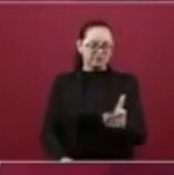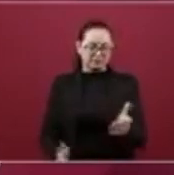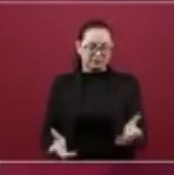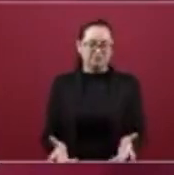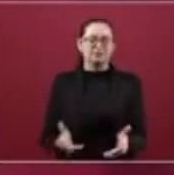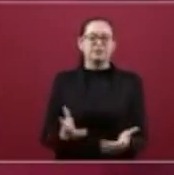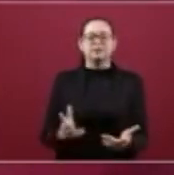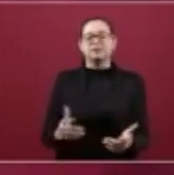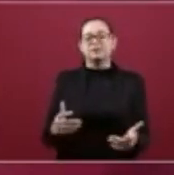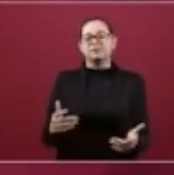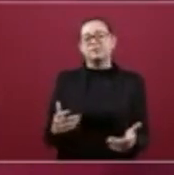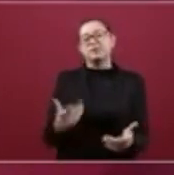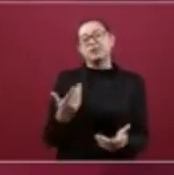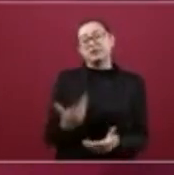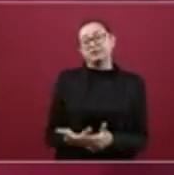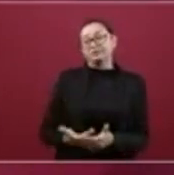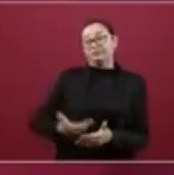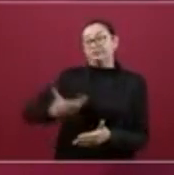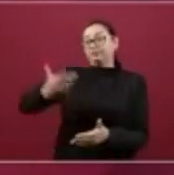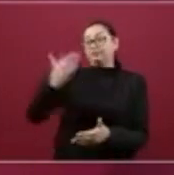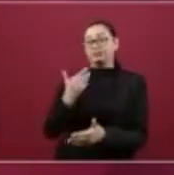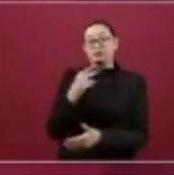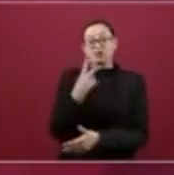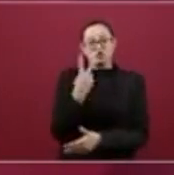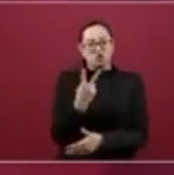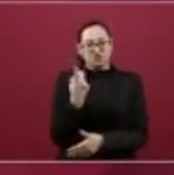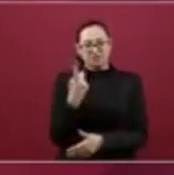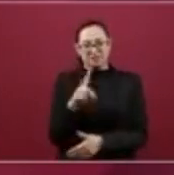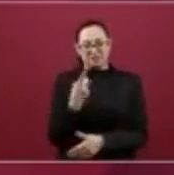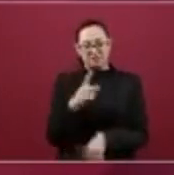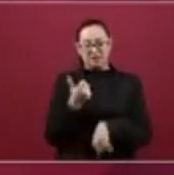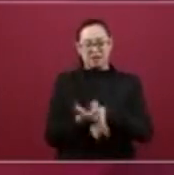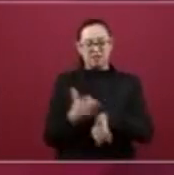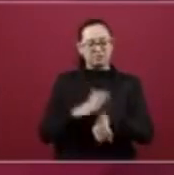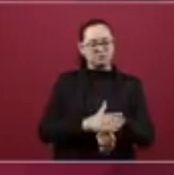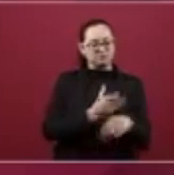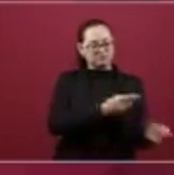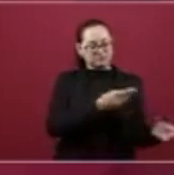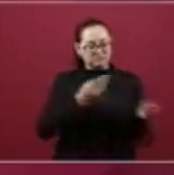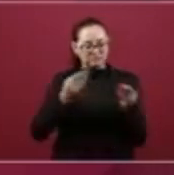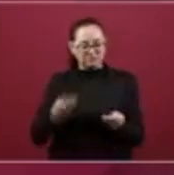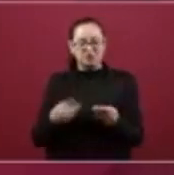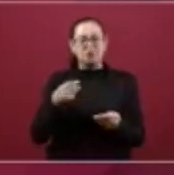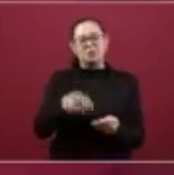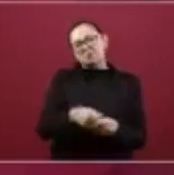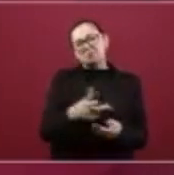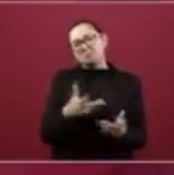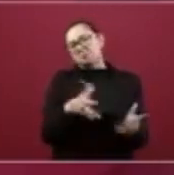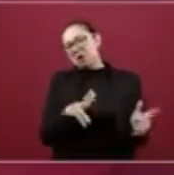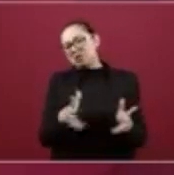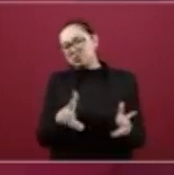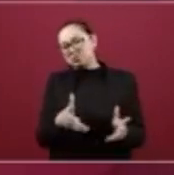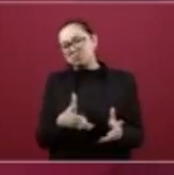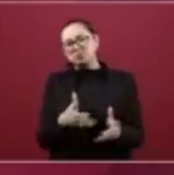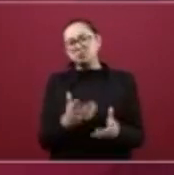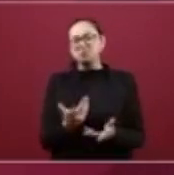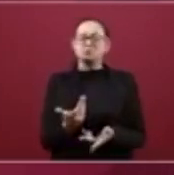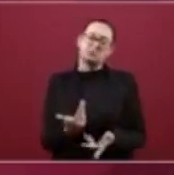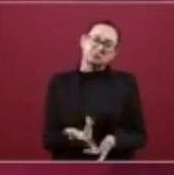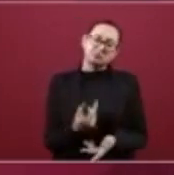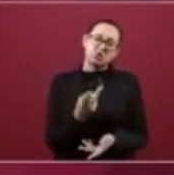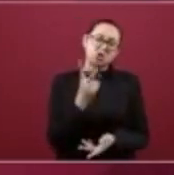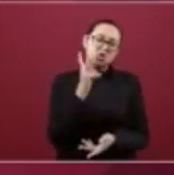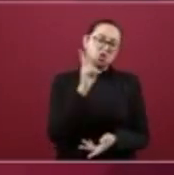2 de diciembre, cuando se recibió esta administración, traíamos una producción de nada más de